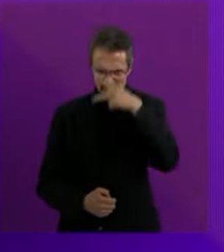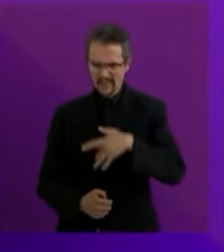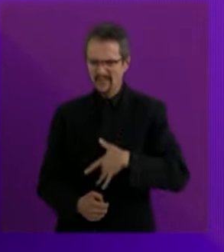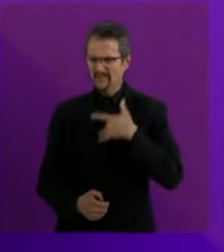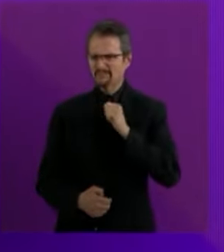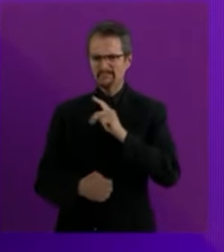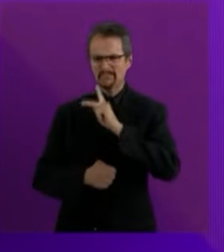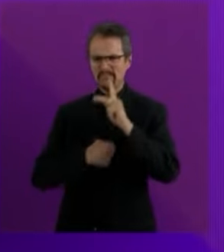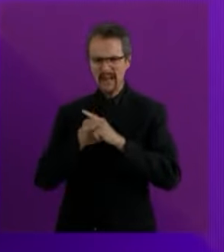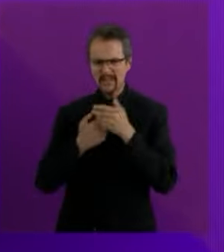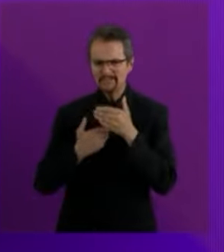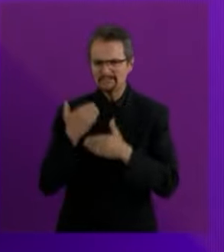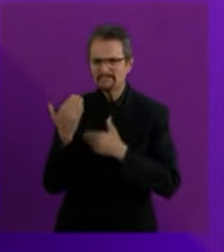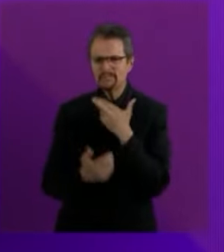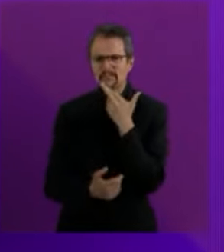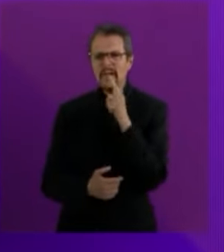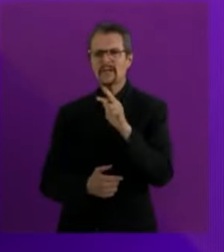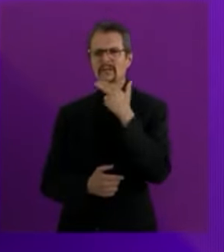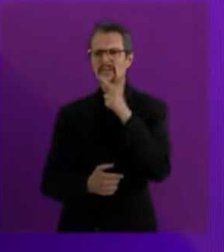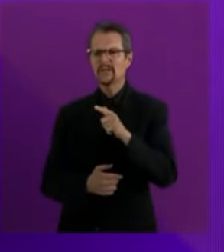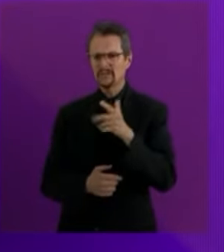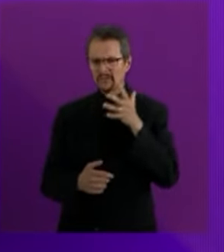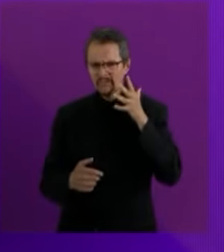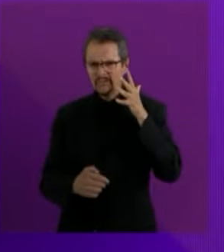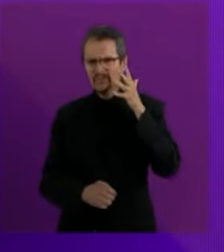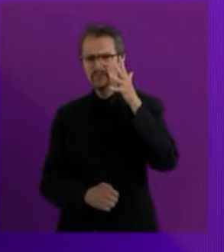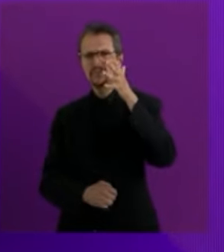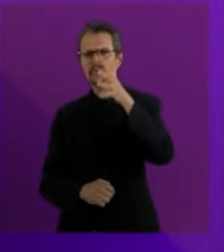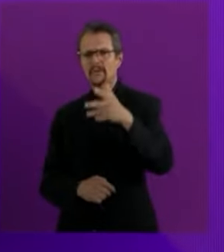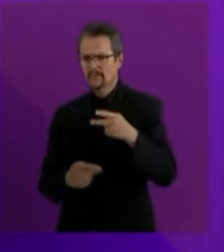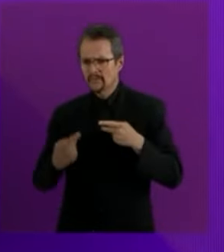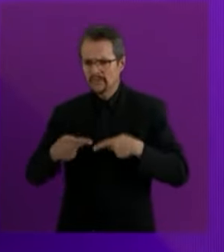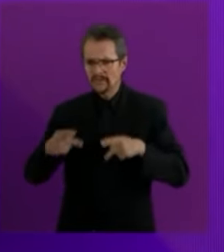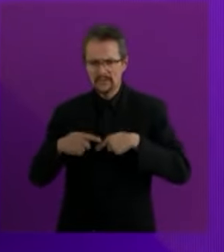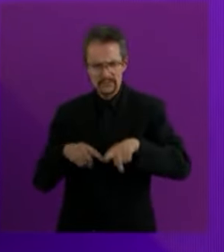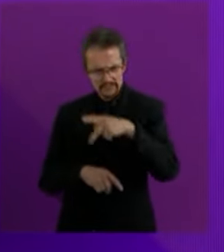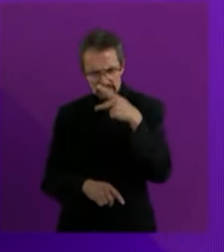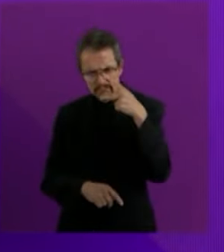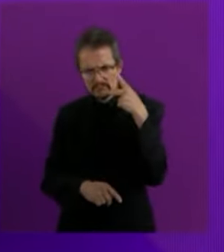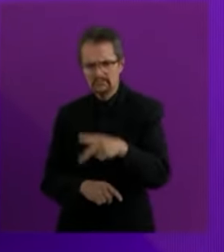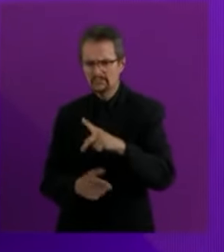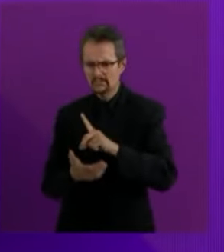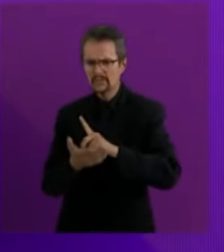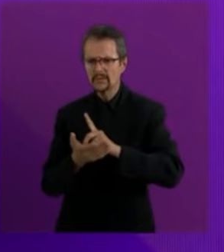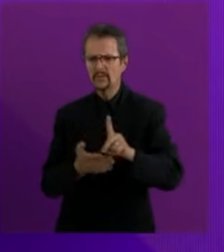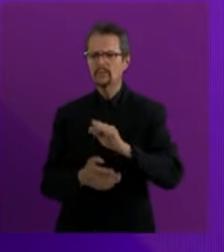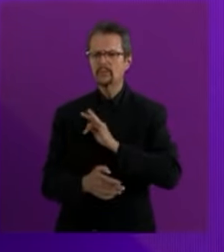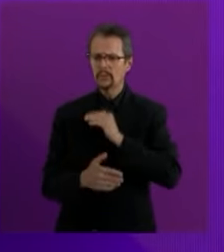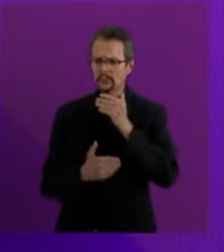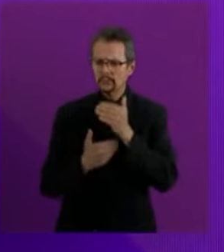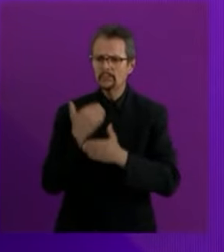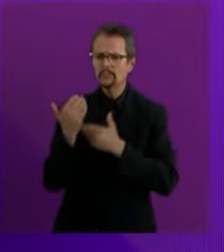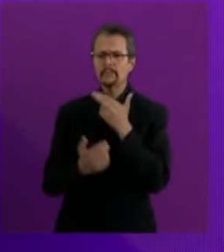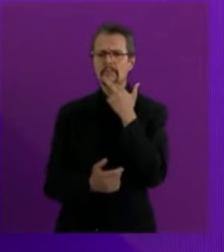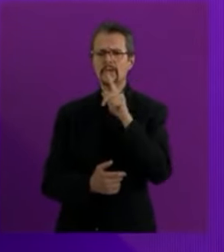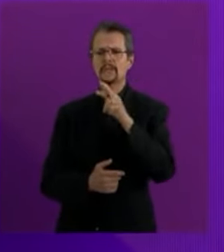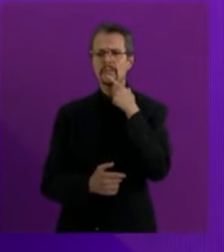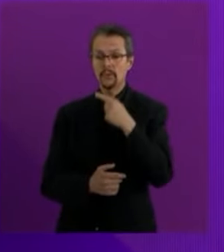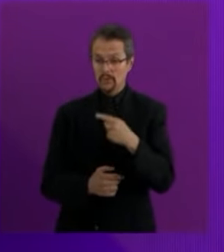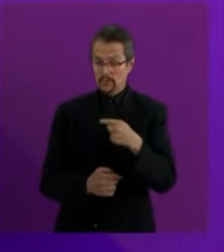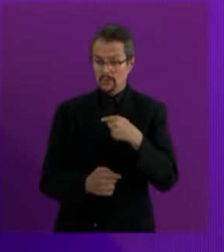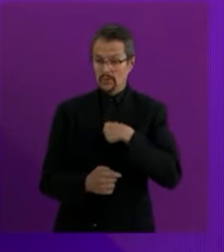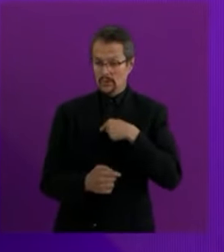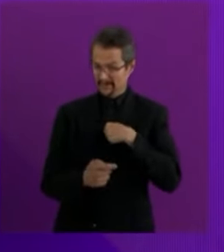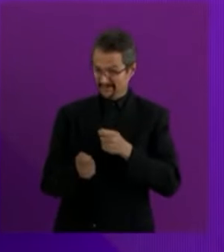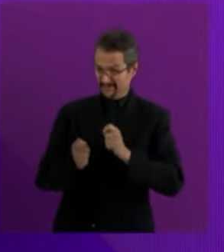sueño con un México unido, sin odio ni divisiones. En su último mensaje del primer debate, Xóchitl Gálvez mostró